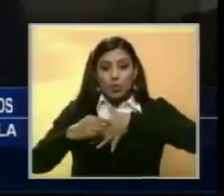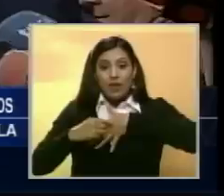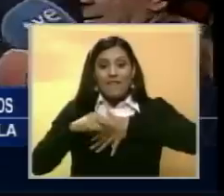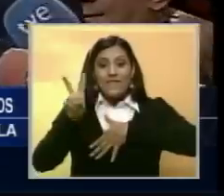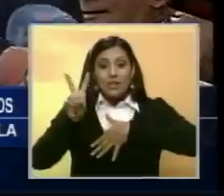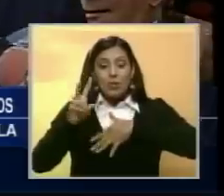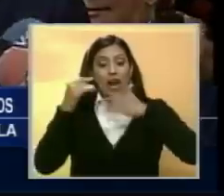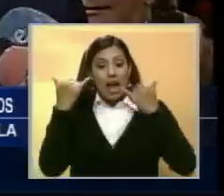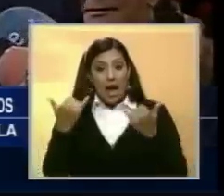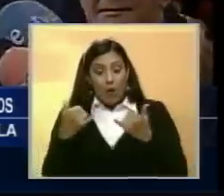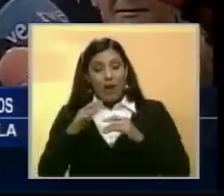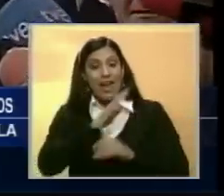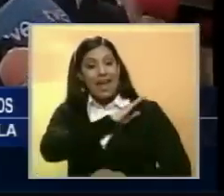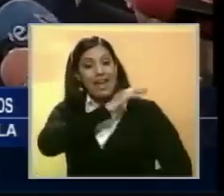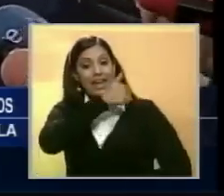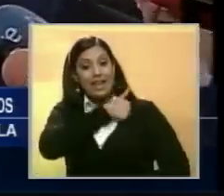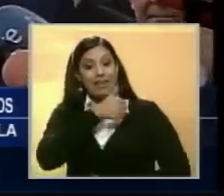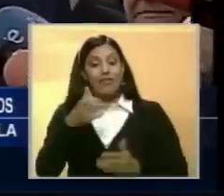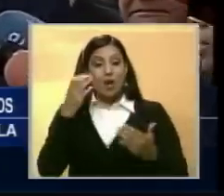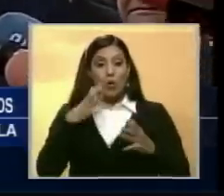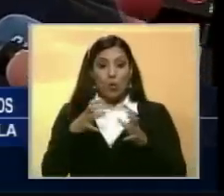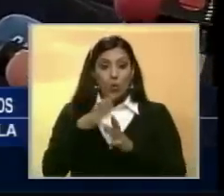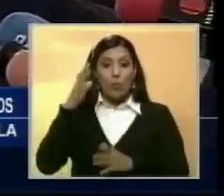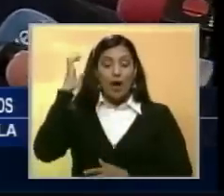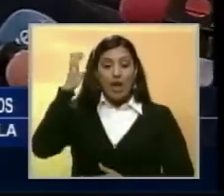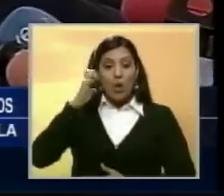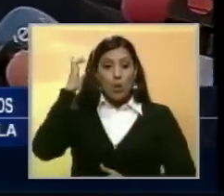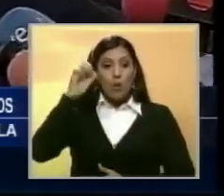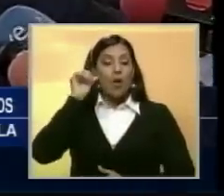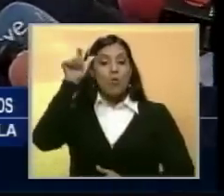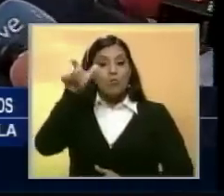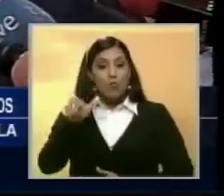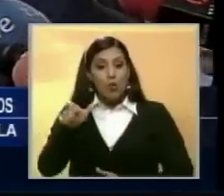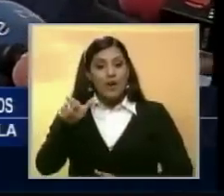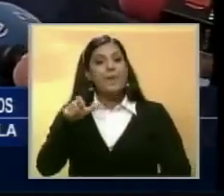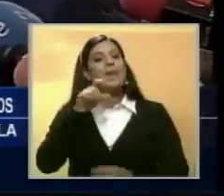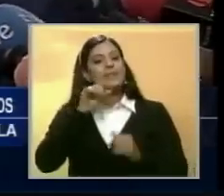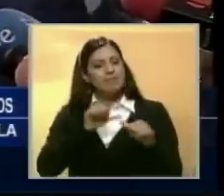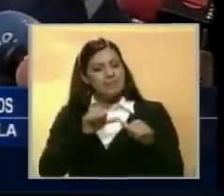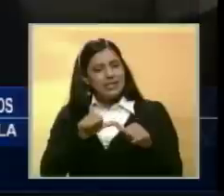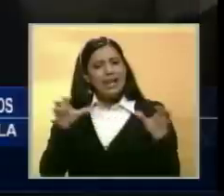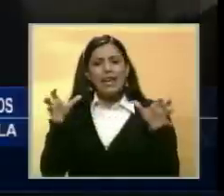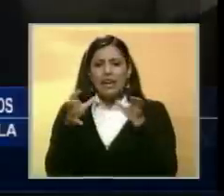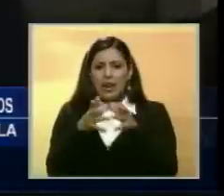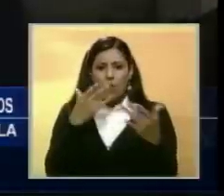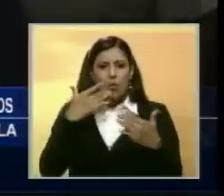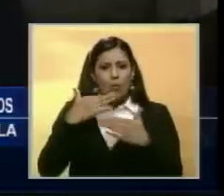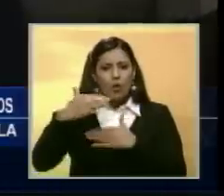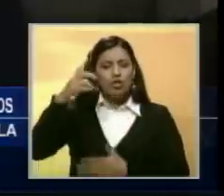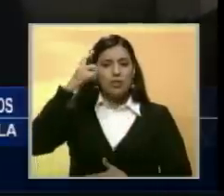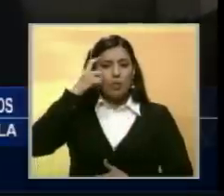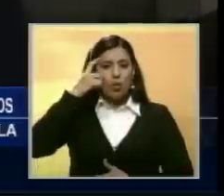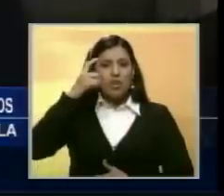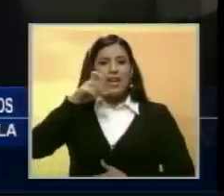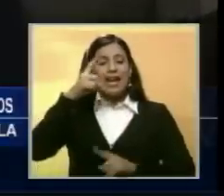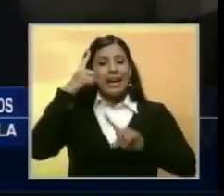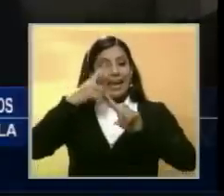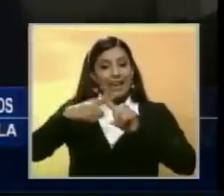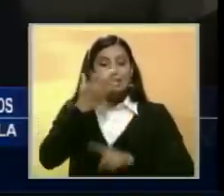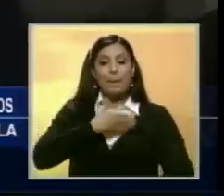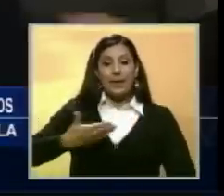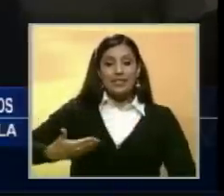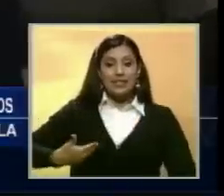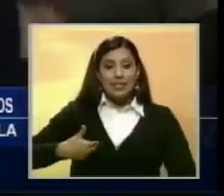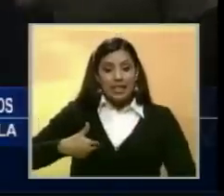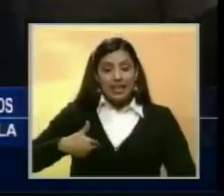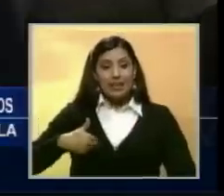otra parte, la jefa de la diplomacia europea, Federica Mogherini, mantendrá reuniones en los próximos días con el exmandatario